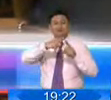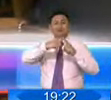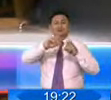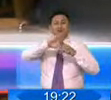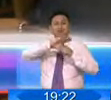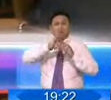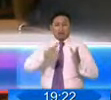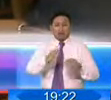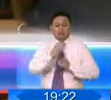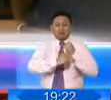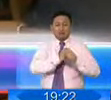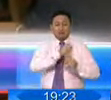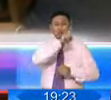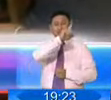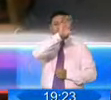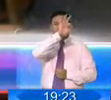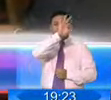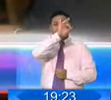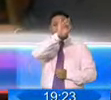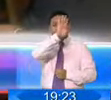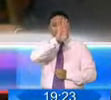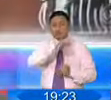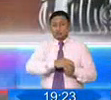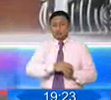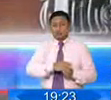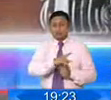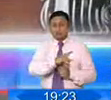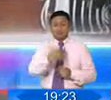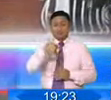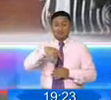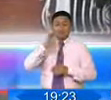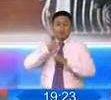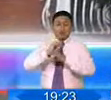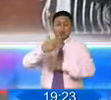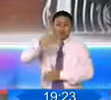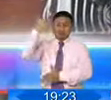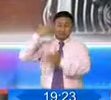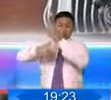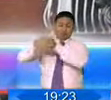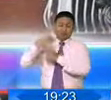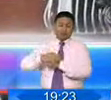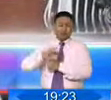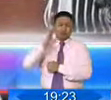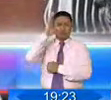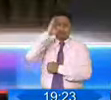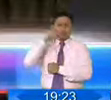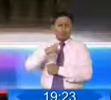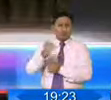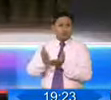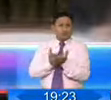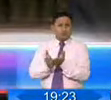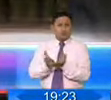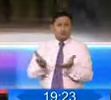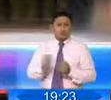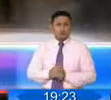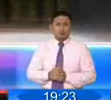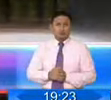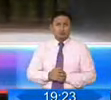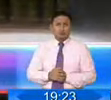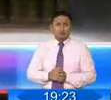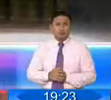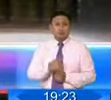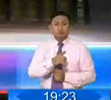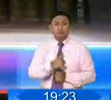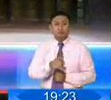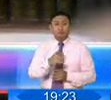el año 1984, señaló que nunca en la historia del país se ha necesitado de estos servicios agregados. Porque la seguridad a